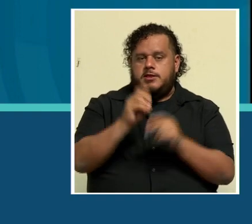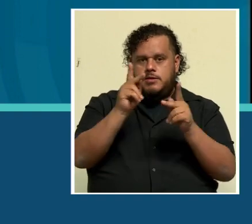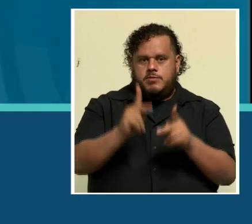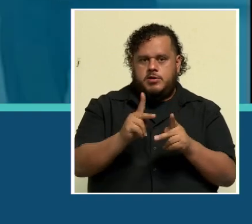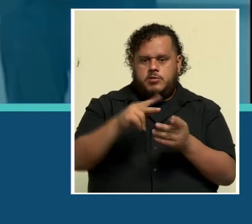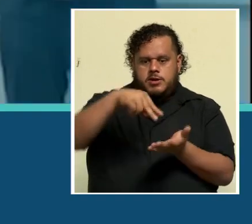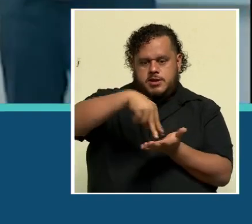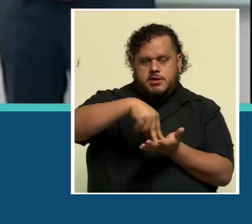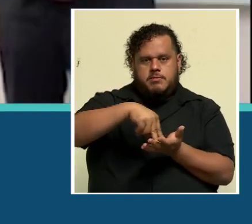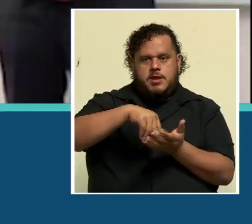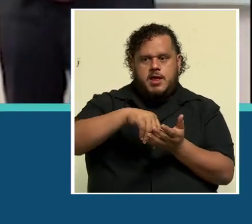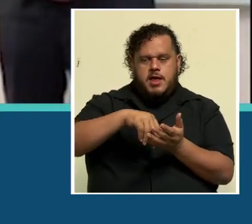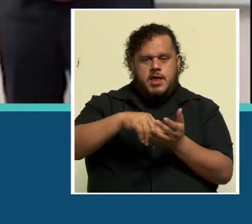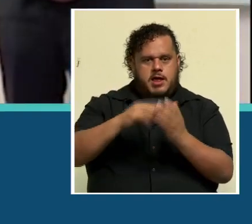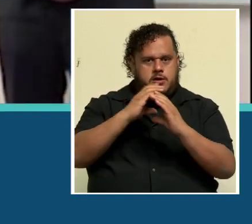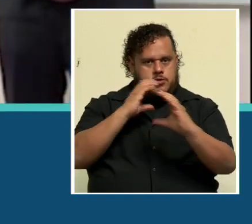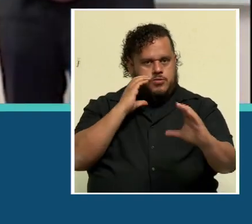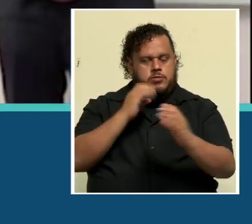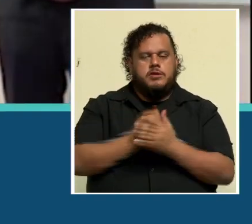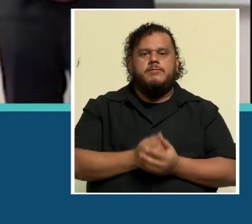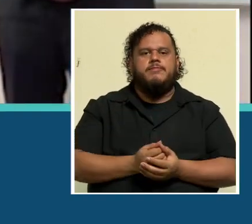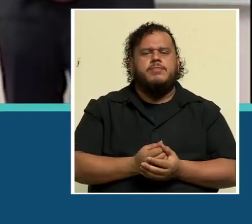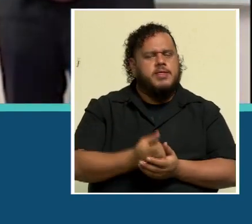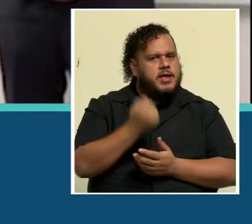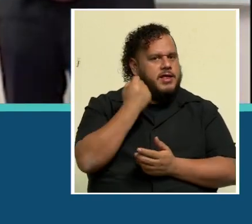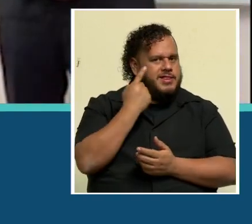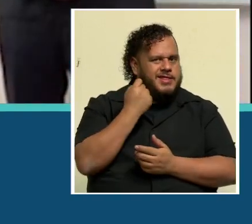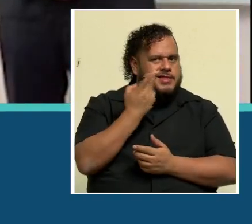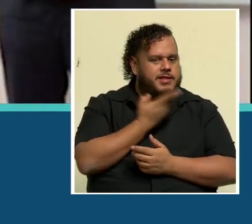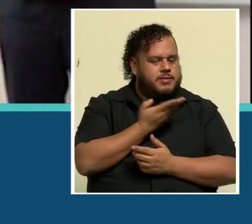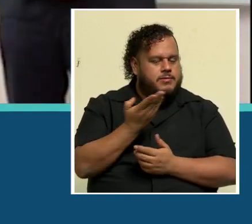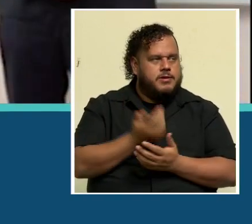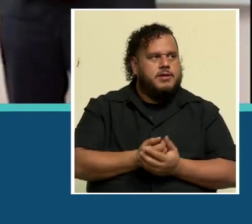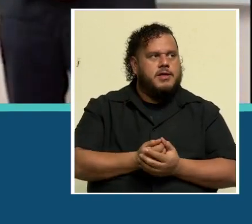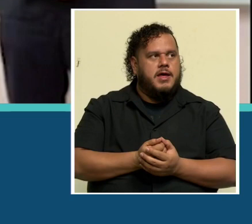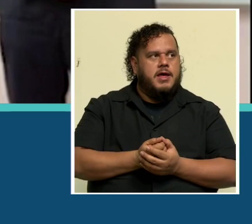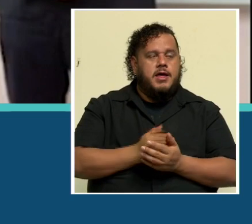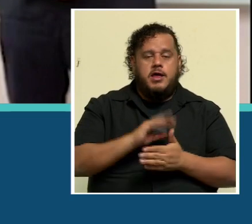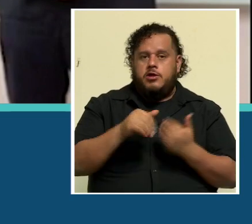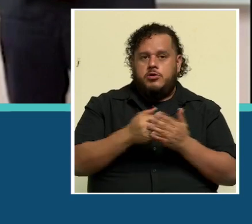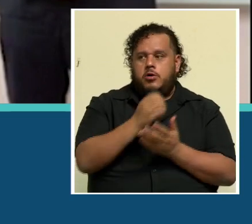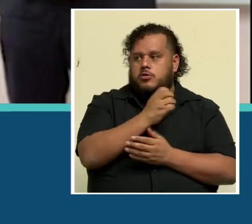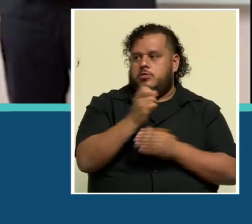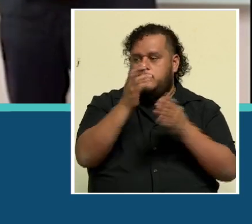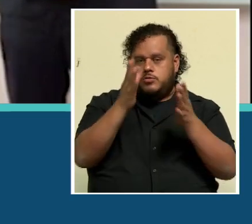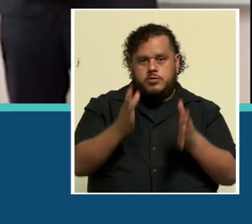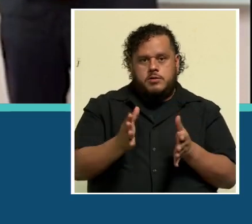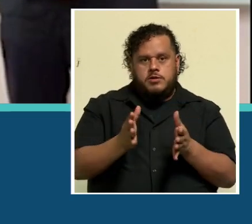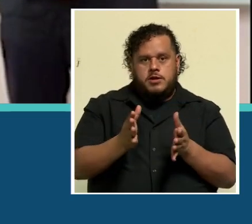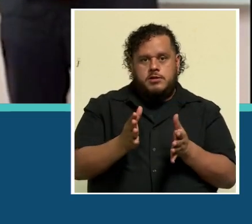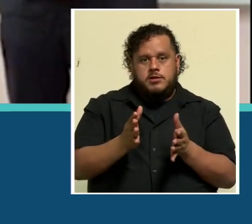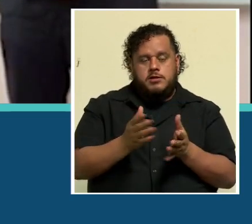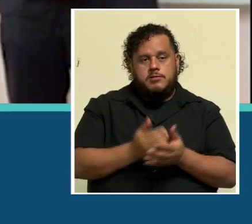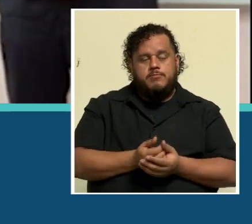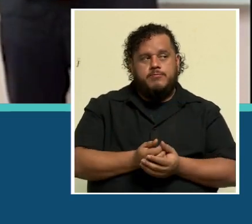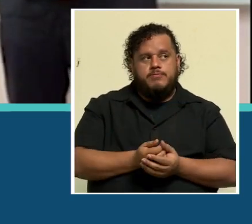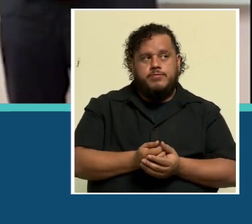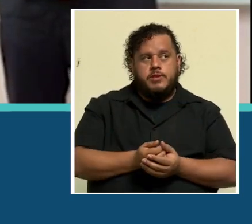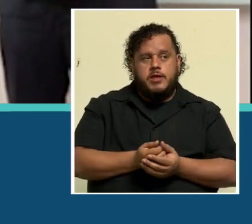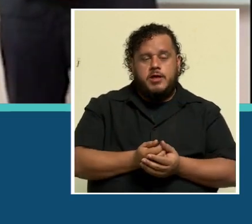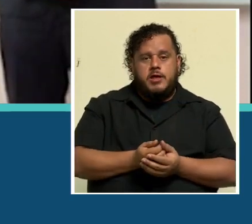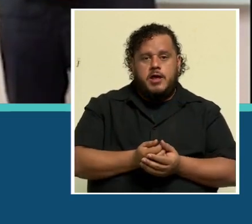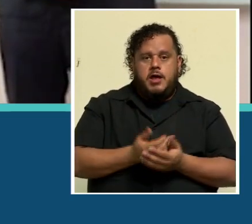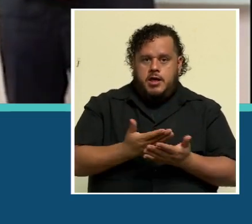autobuses. Entendiendo que como costarricenses creo que a nadie nos